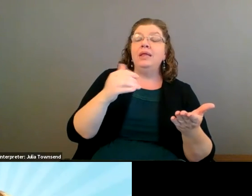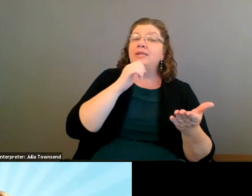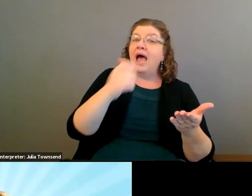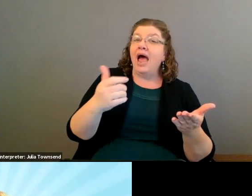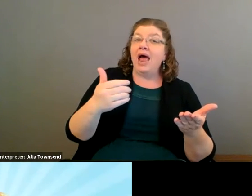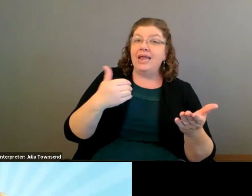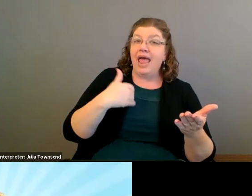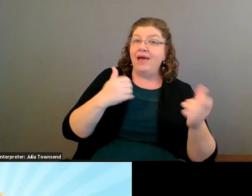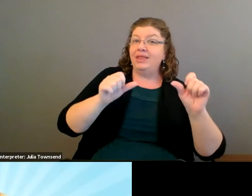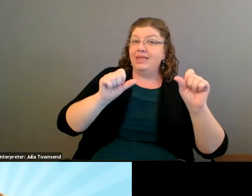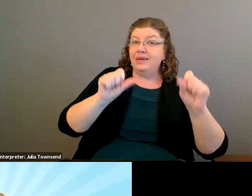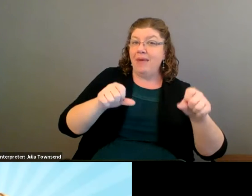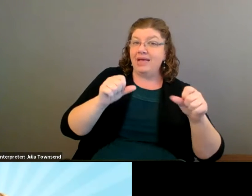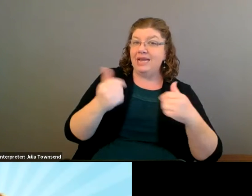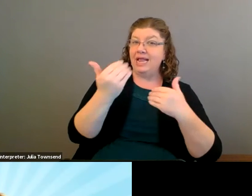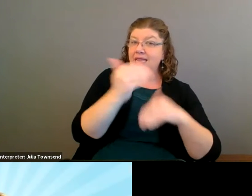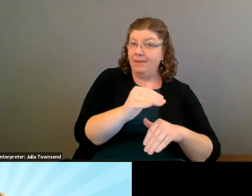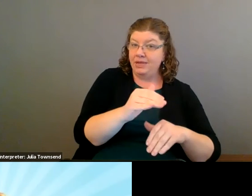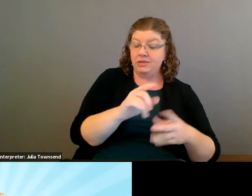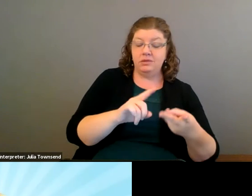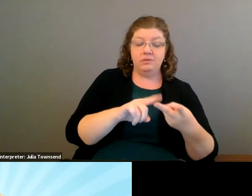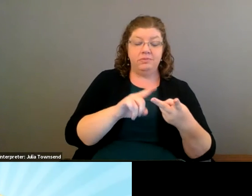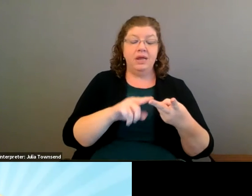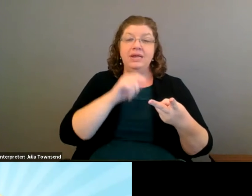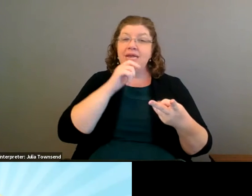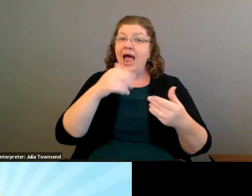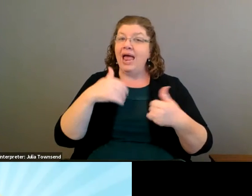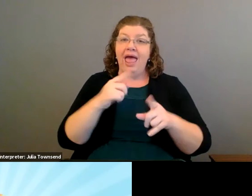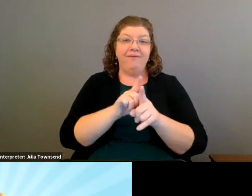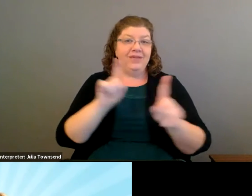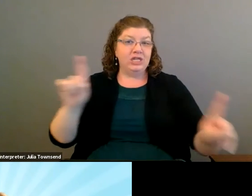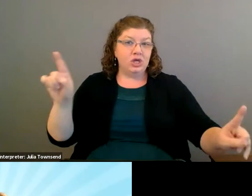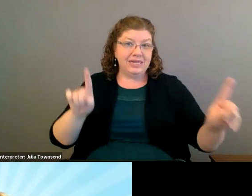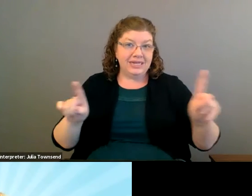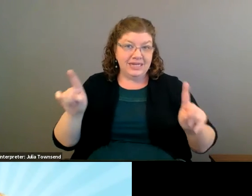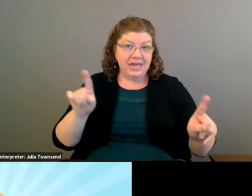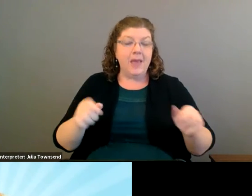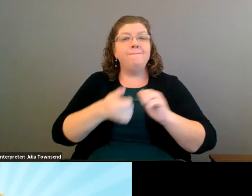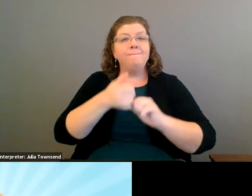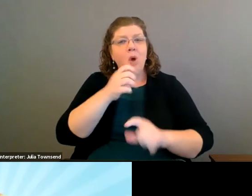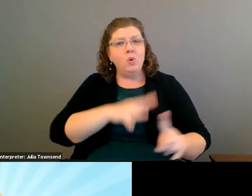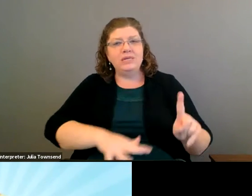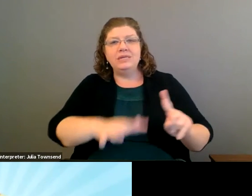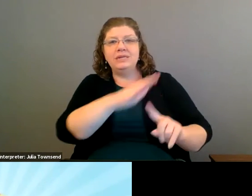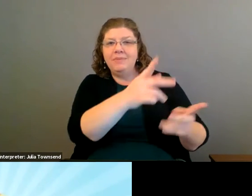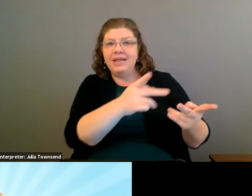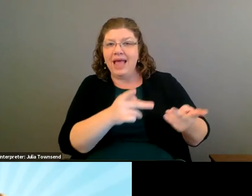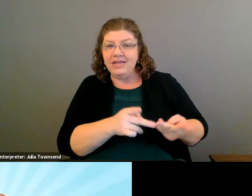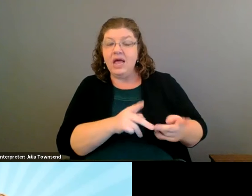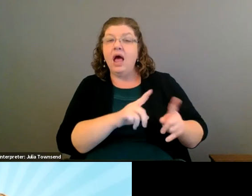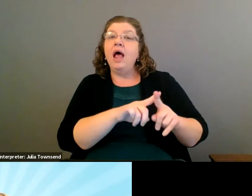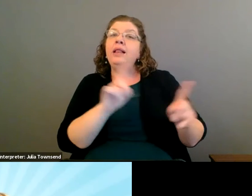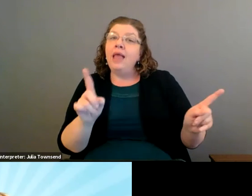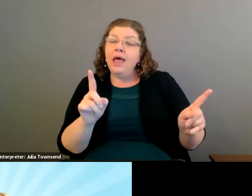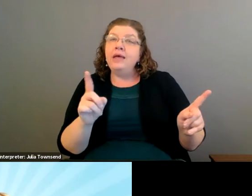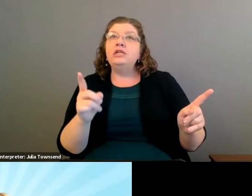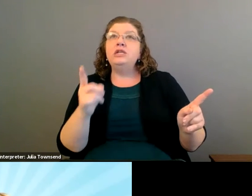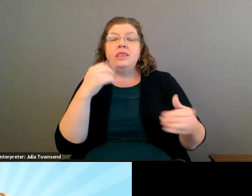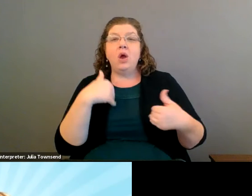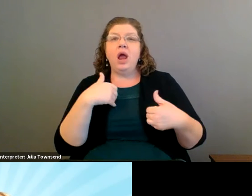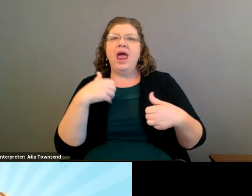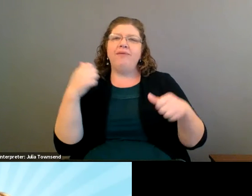capacidad con límites, no tendremos distanciamiento físico en la mayoría de los entornos, a menos de que haya mega